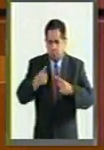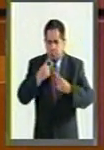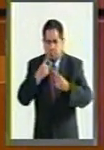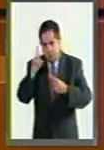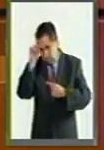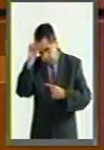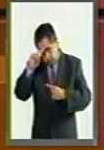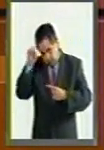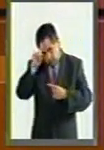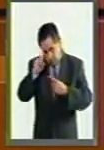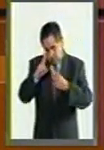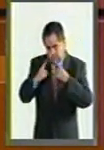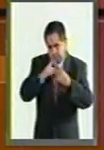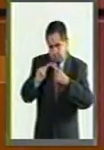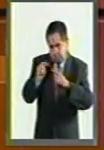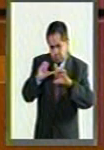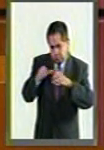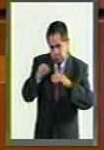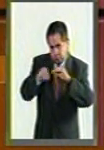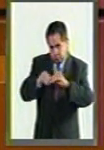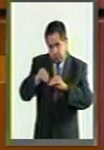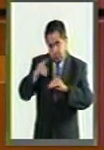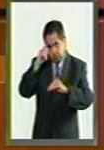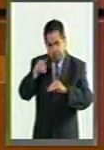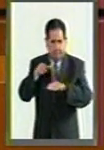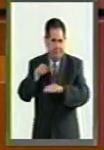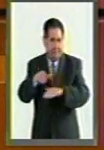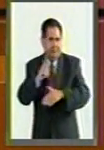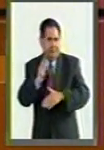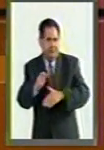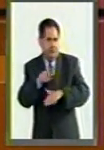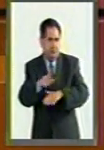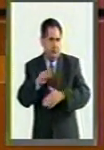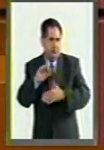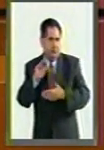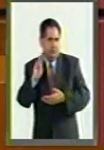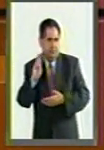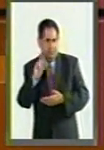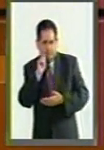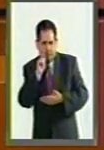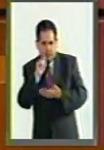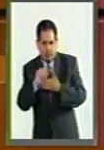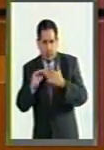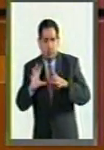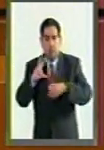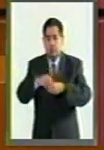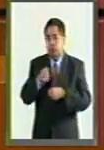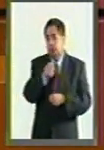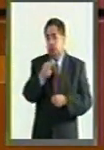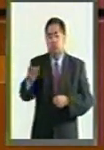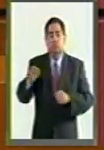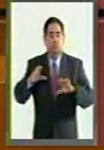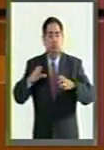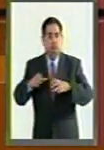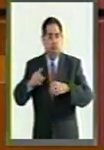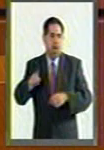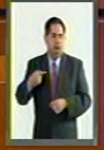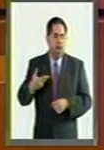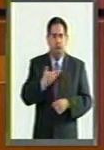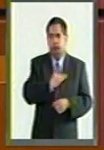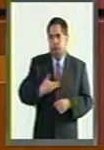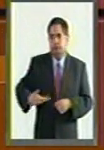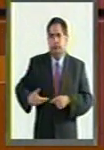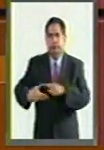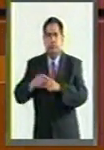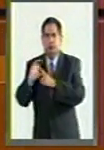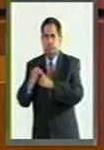para las Alternativas de Regulación de la Marihuana, integrada por las y los legisladores que presidimos las